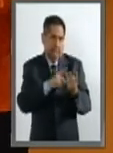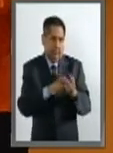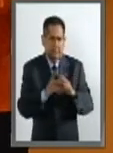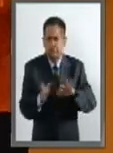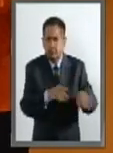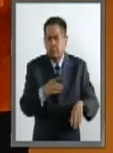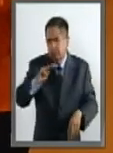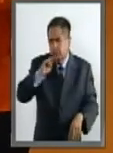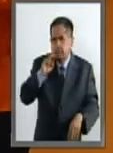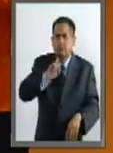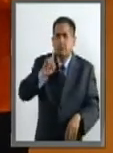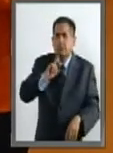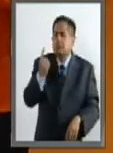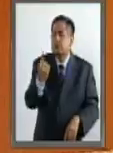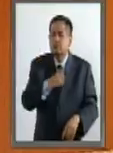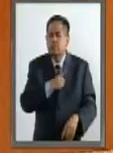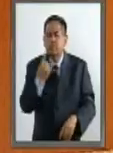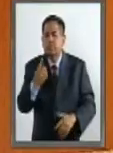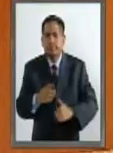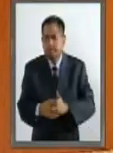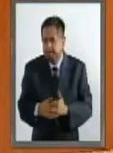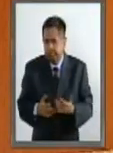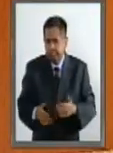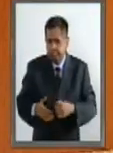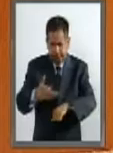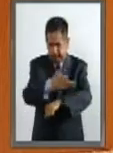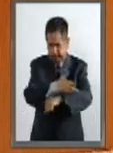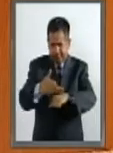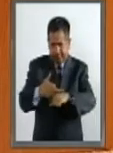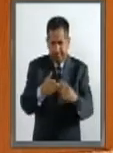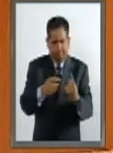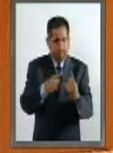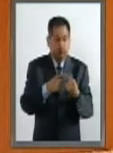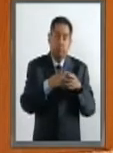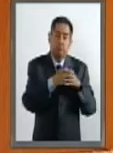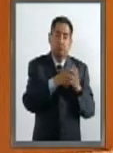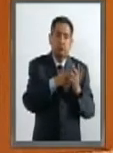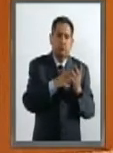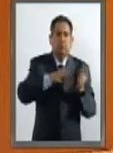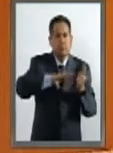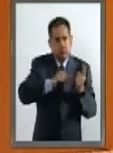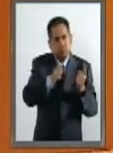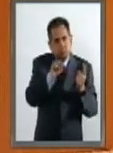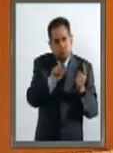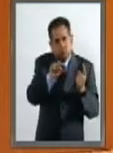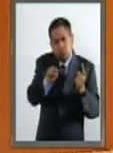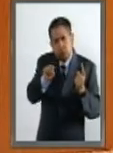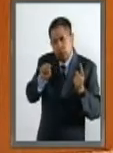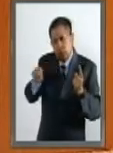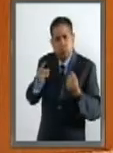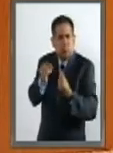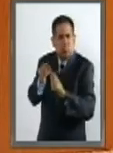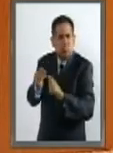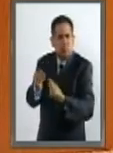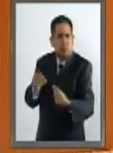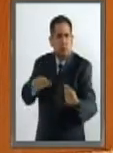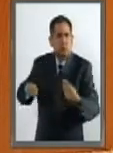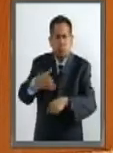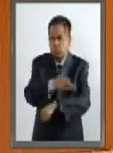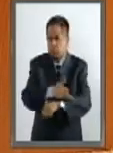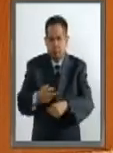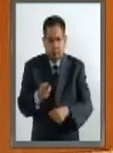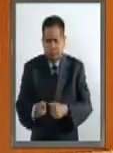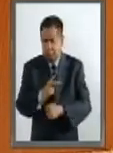familia. Cuando hablamos de familia, dejamos muchas otras maneras de organizar las familias de